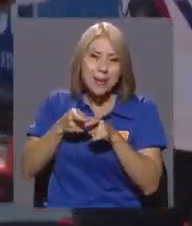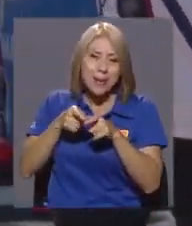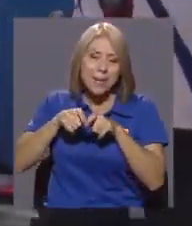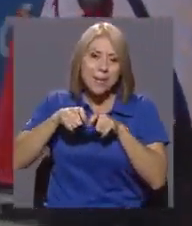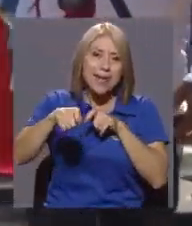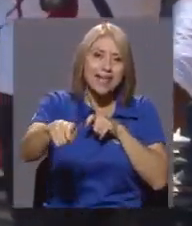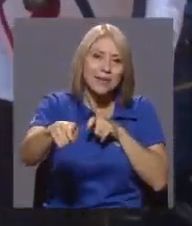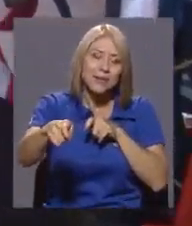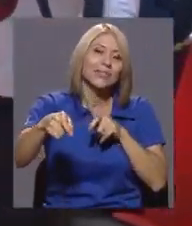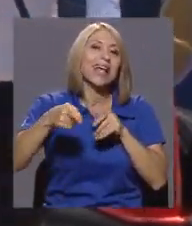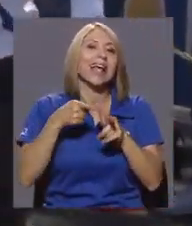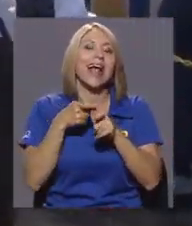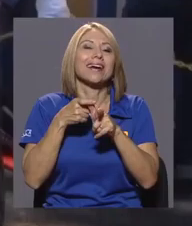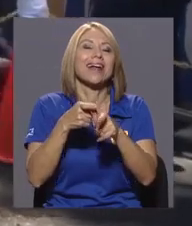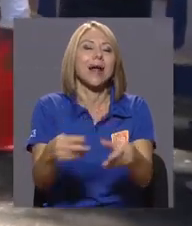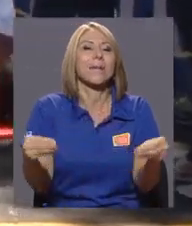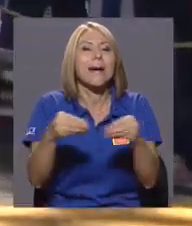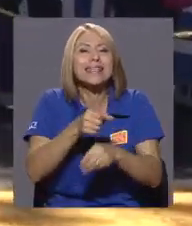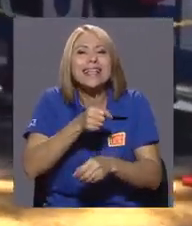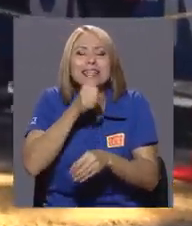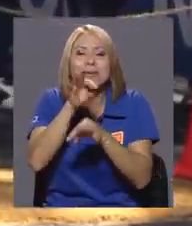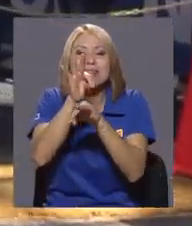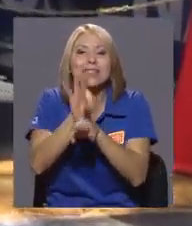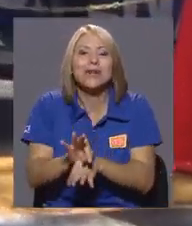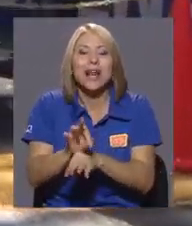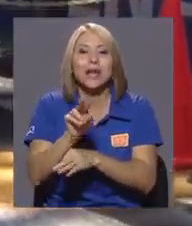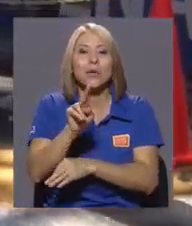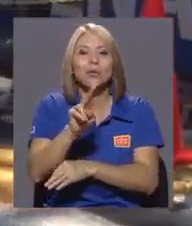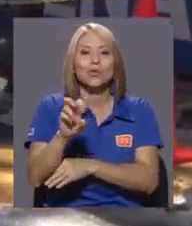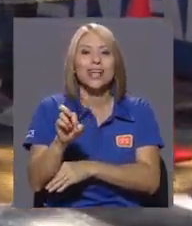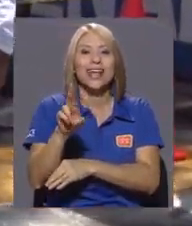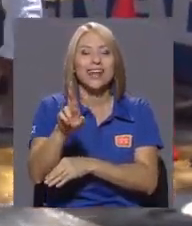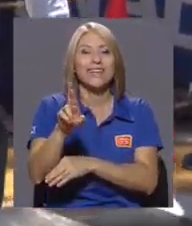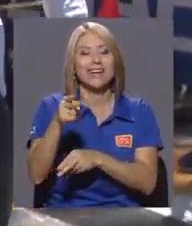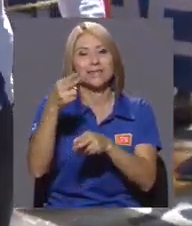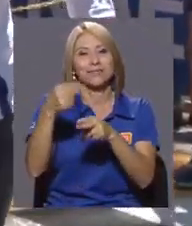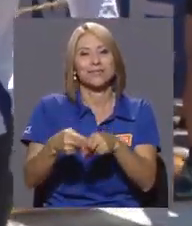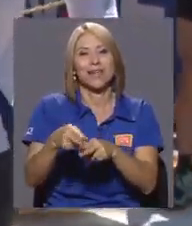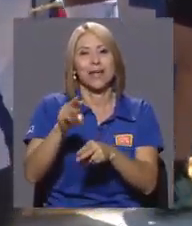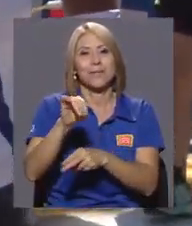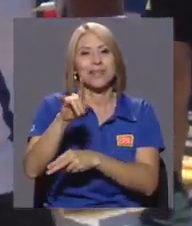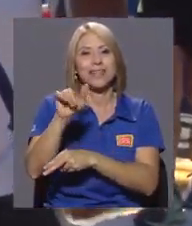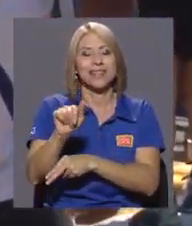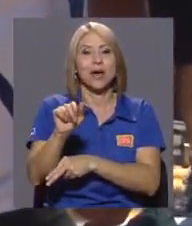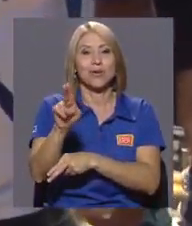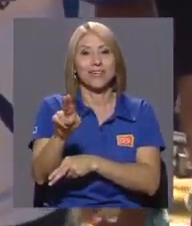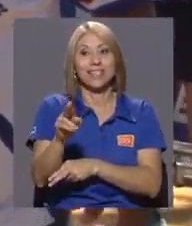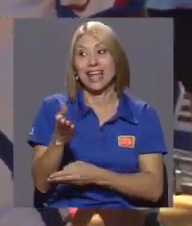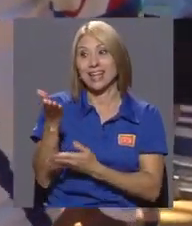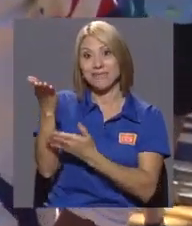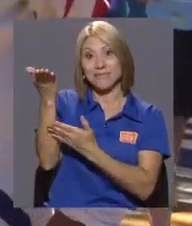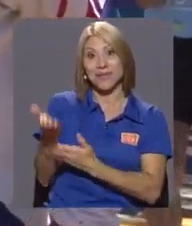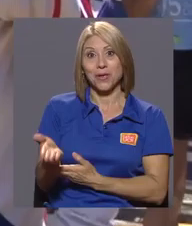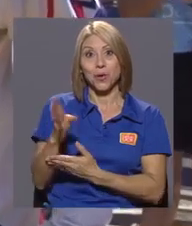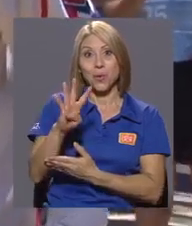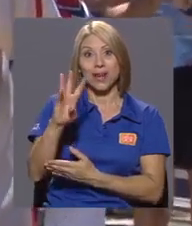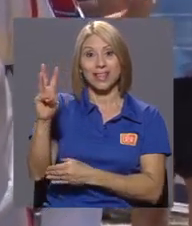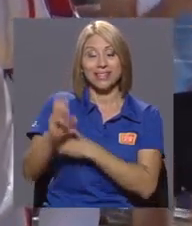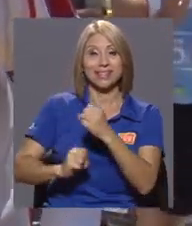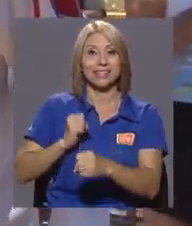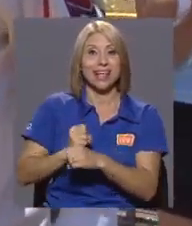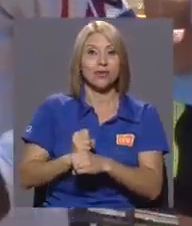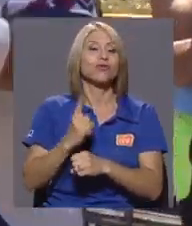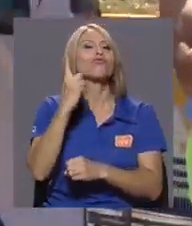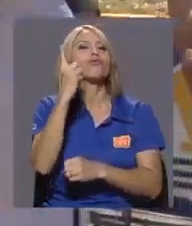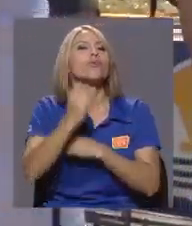más antigua y tradicional de la UCR, la milla universitaria. Iván, de 46 años de edad, lleva un año entrenando